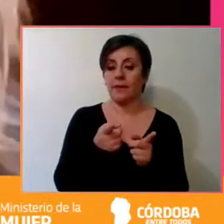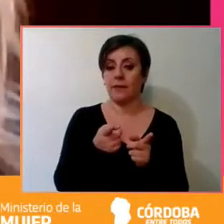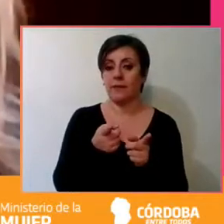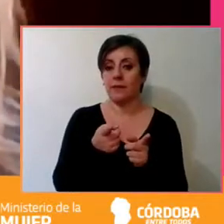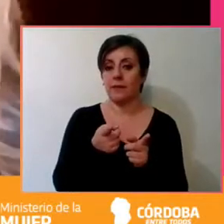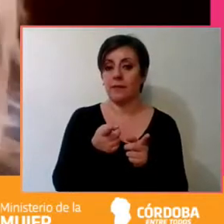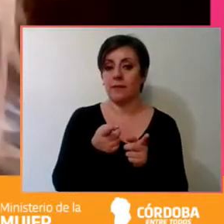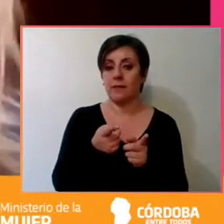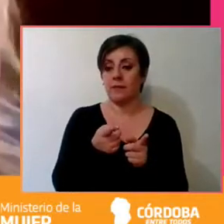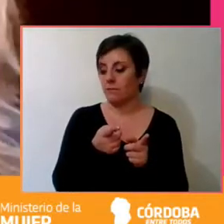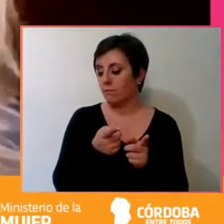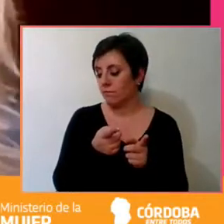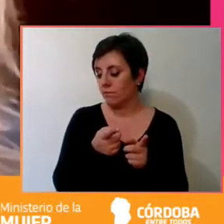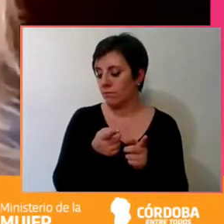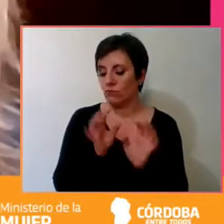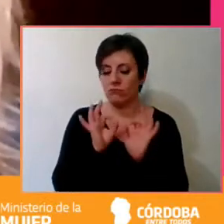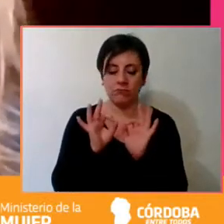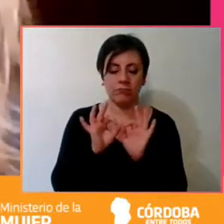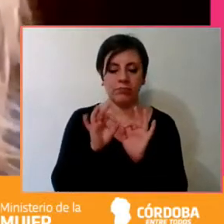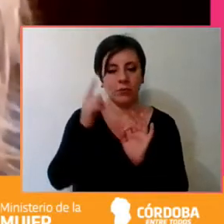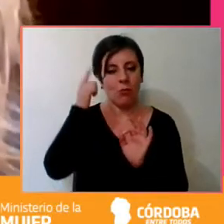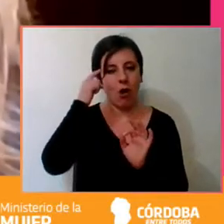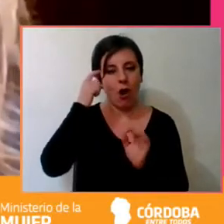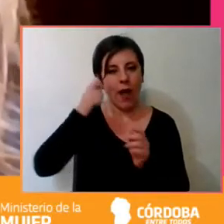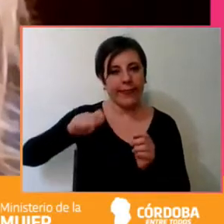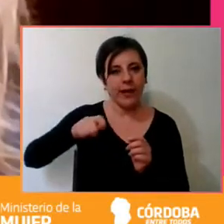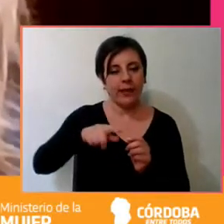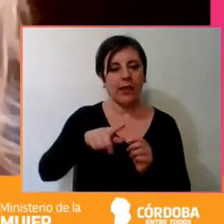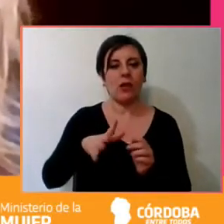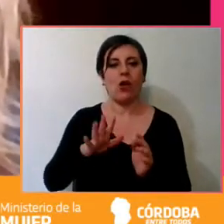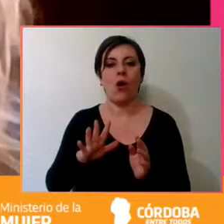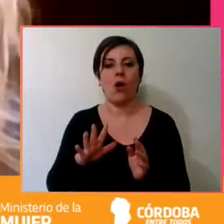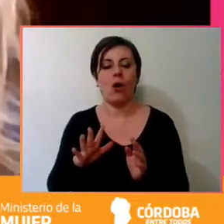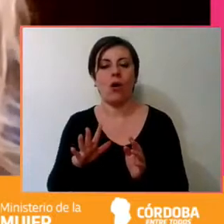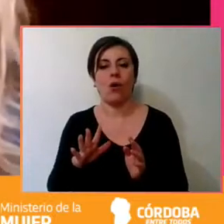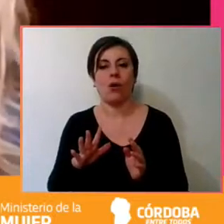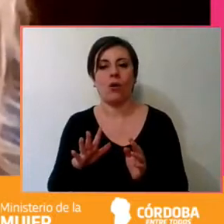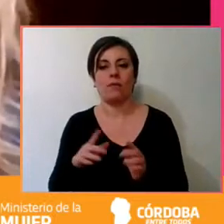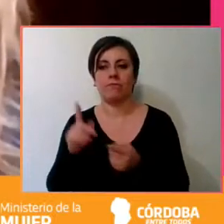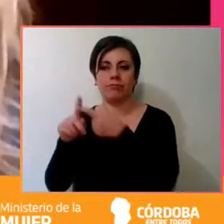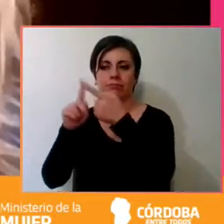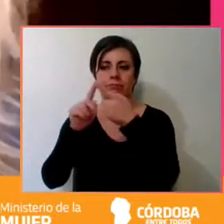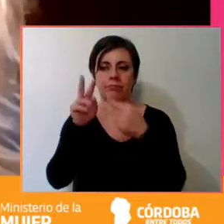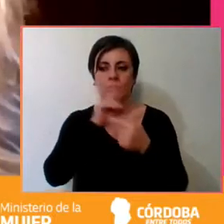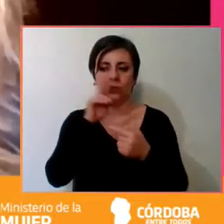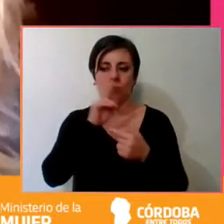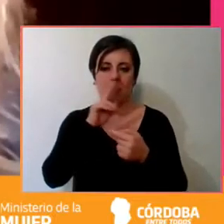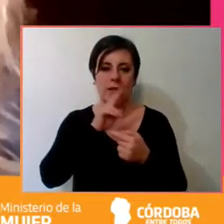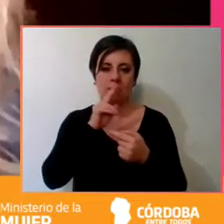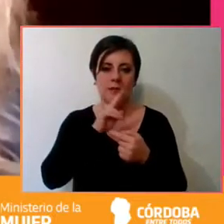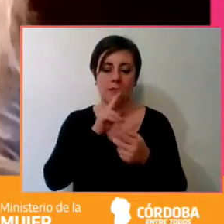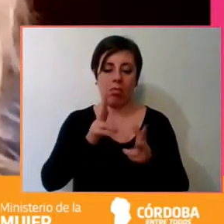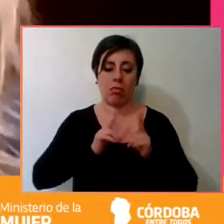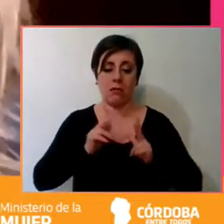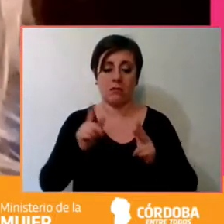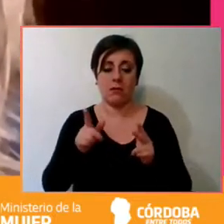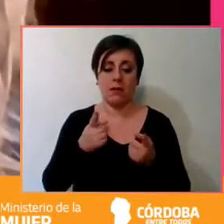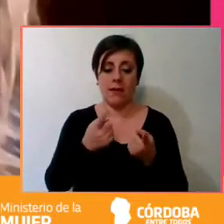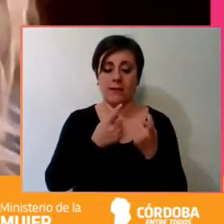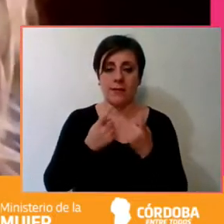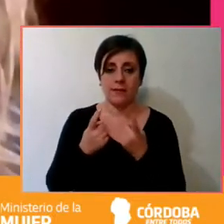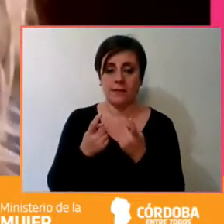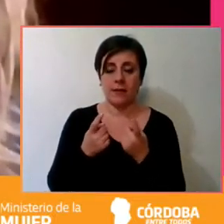es absolutamente estratégico. Cuando nosotras hablamos con las mujeres nos dicen que lo que necesitan